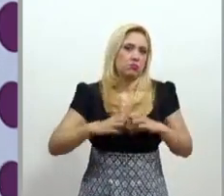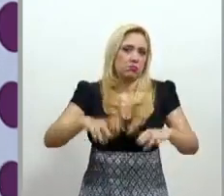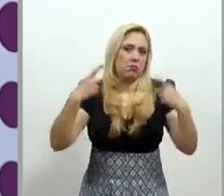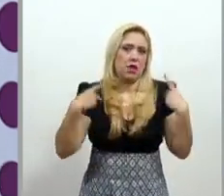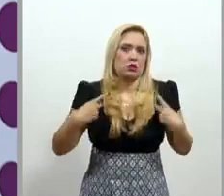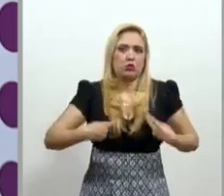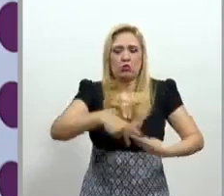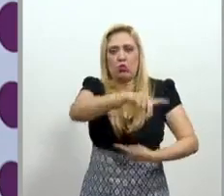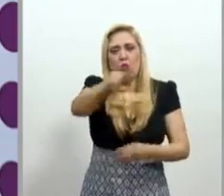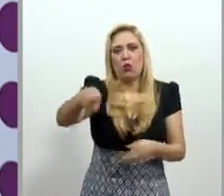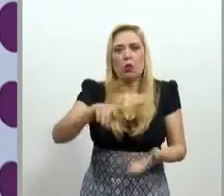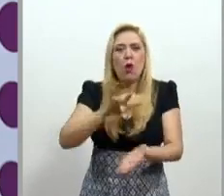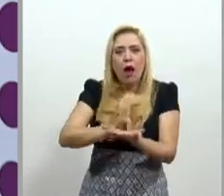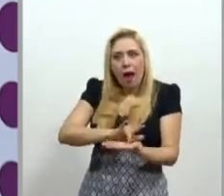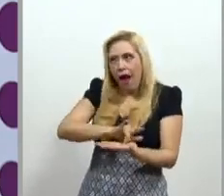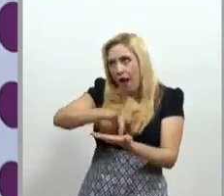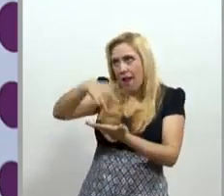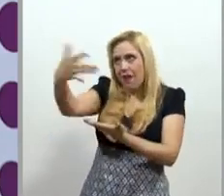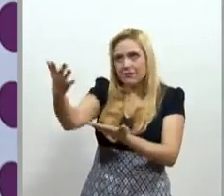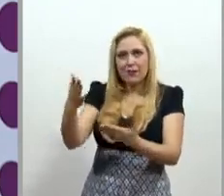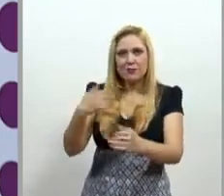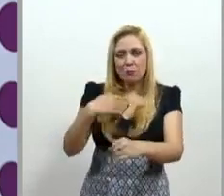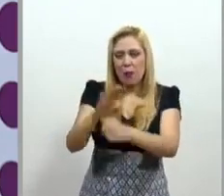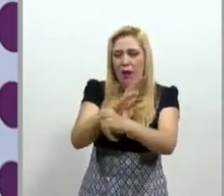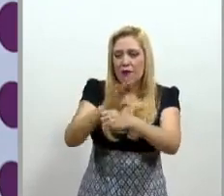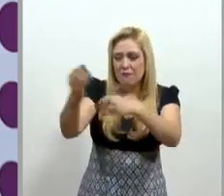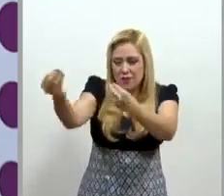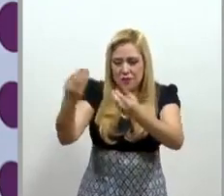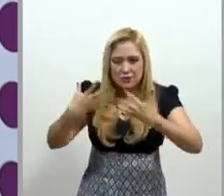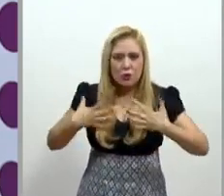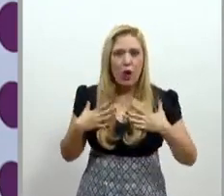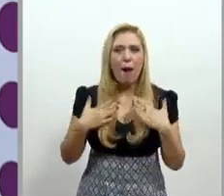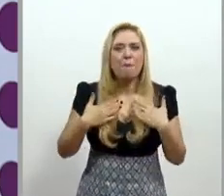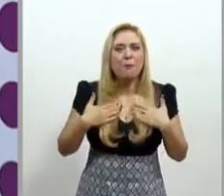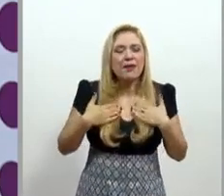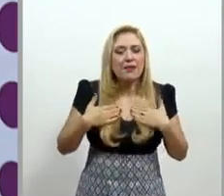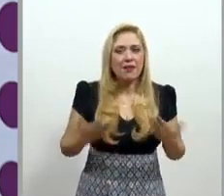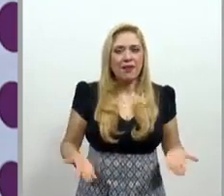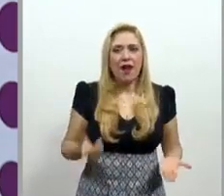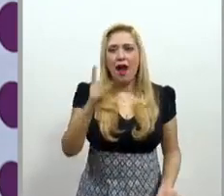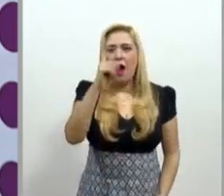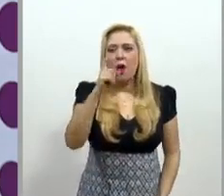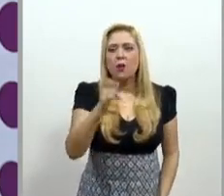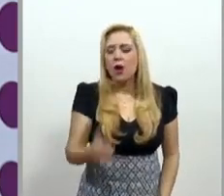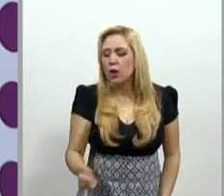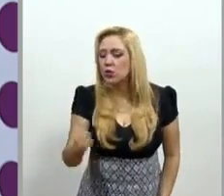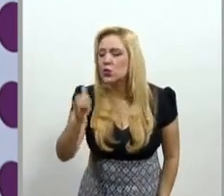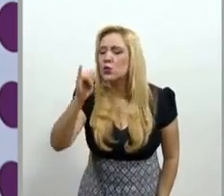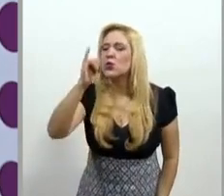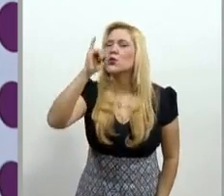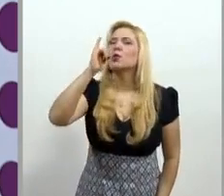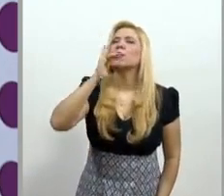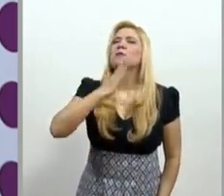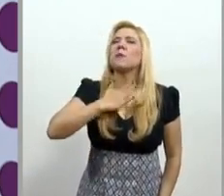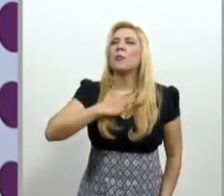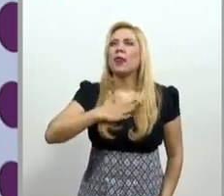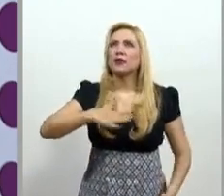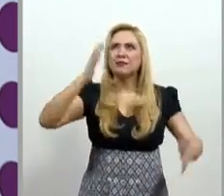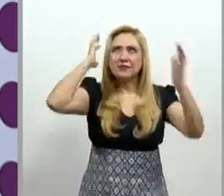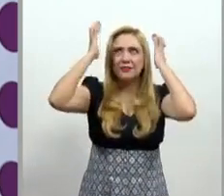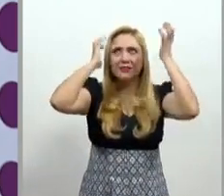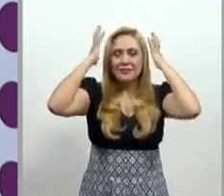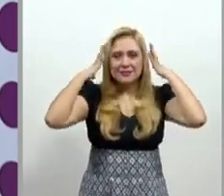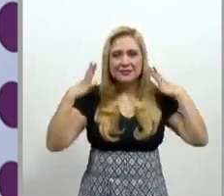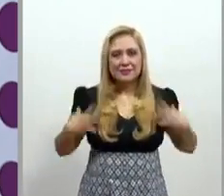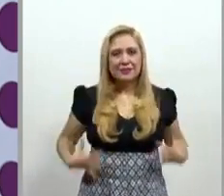se beneficia de ese ecosistema en concreto, la persona que recibe agua potable de ese río, la persona que respira ese